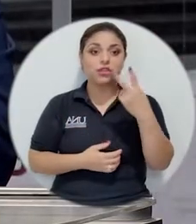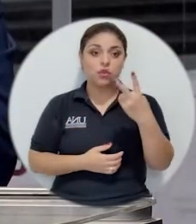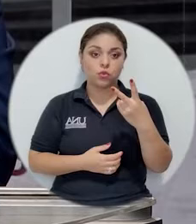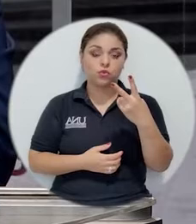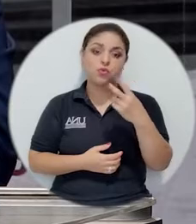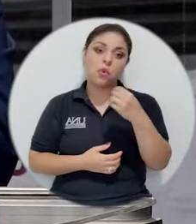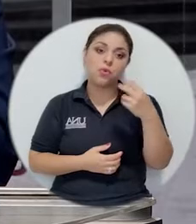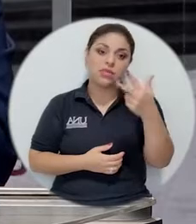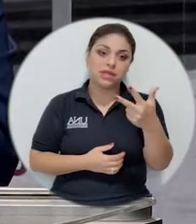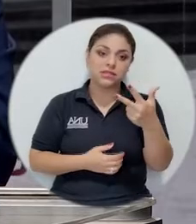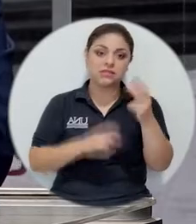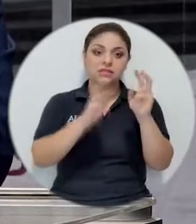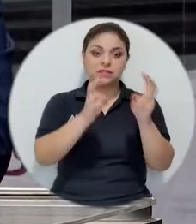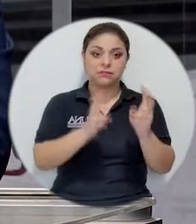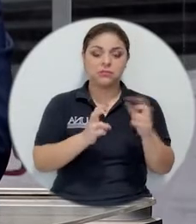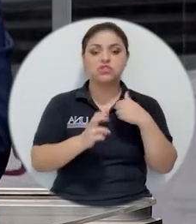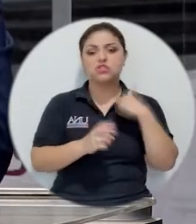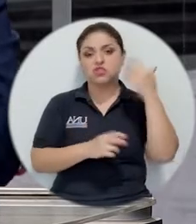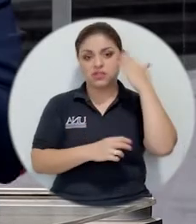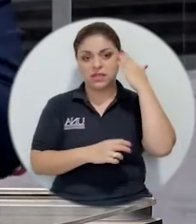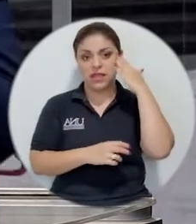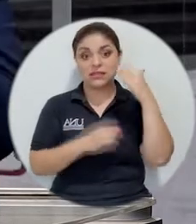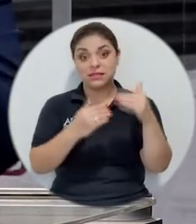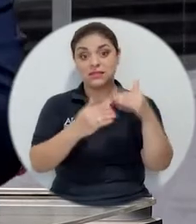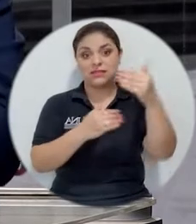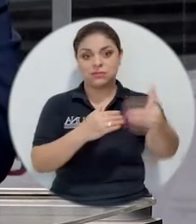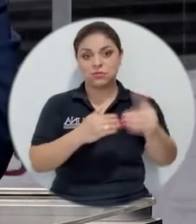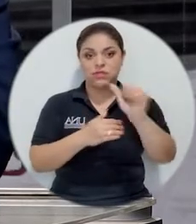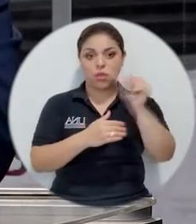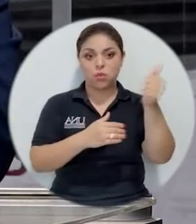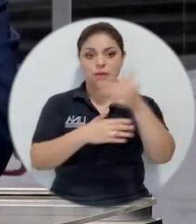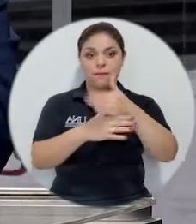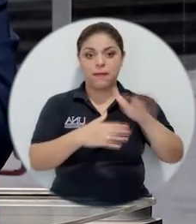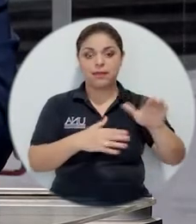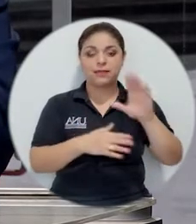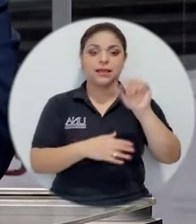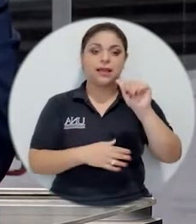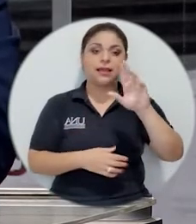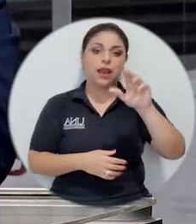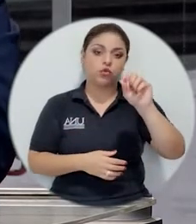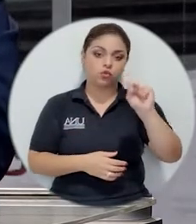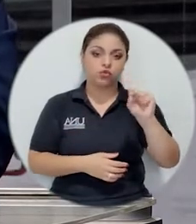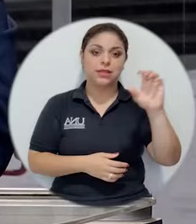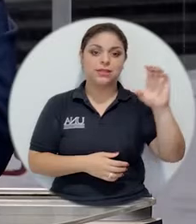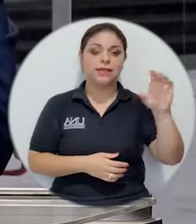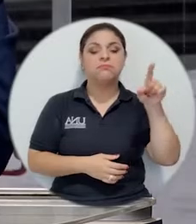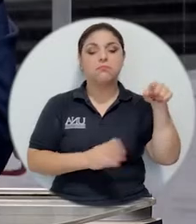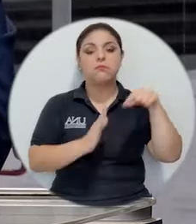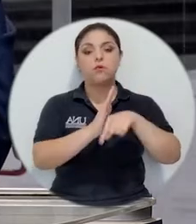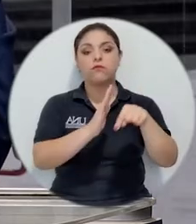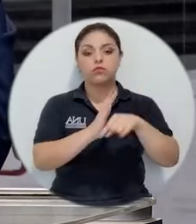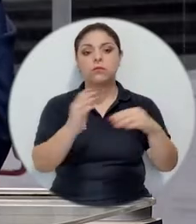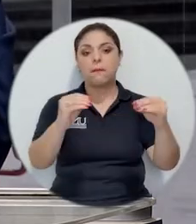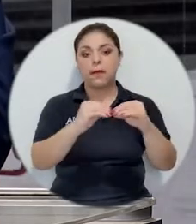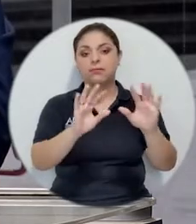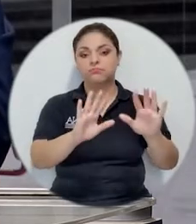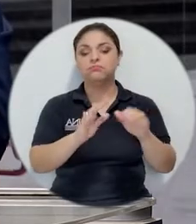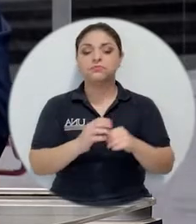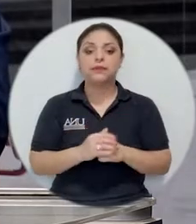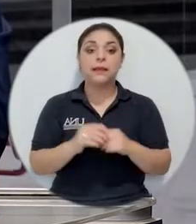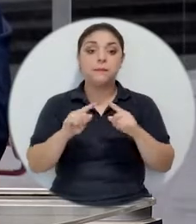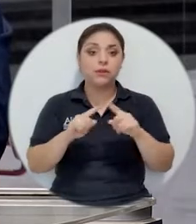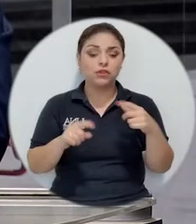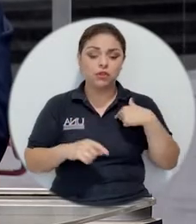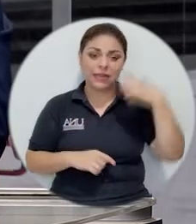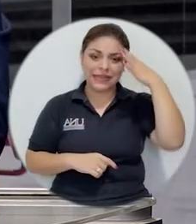2 o 3 temas, y sé que mi colega Carlos Cascante va a también tener otros temas donde él va a poder profundizar. A mí me parece muy importante, de